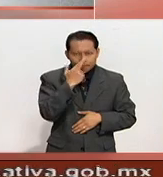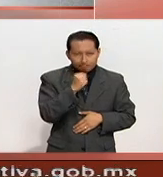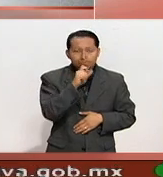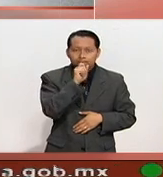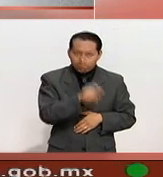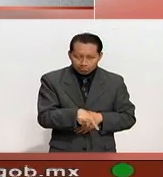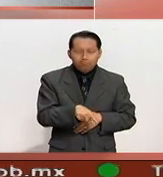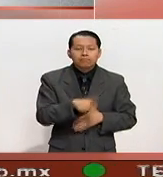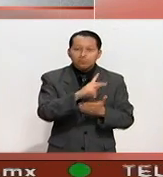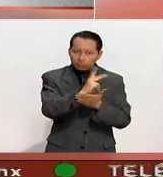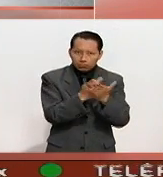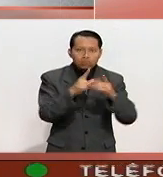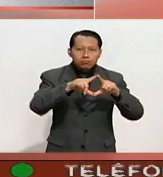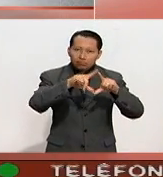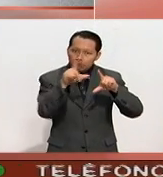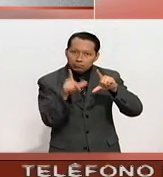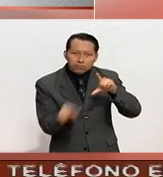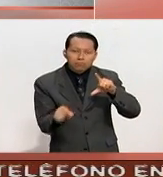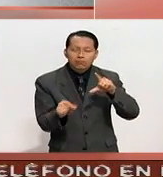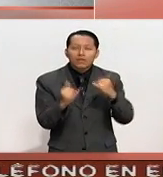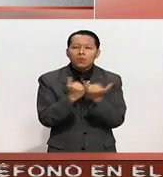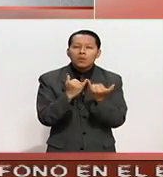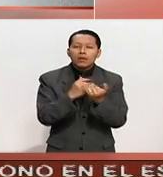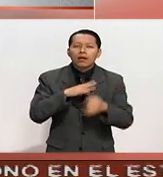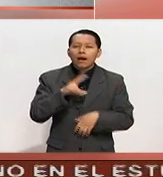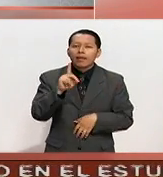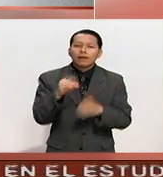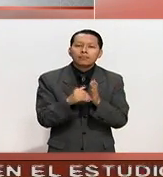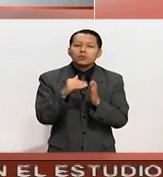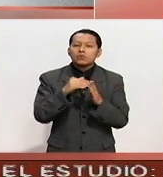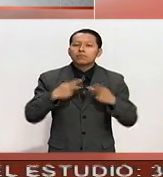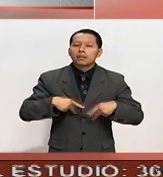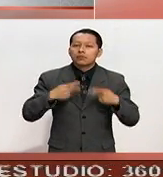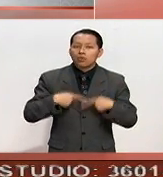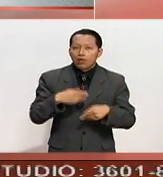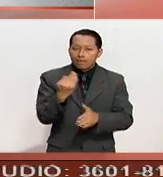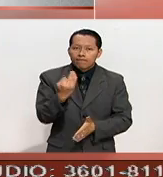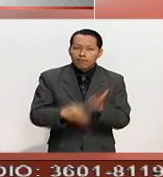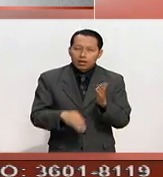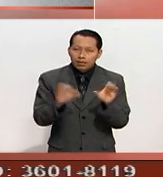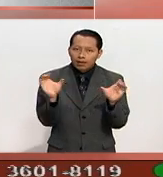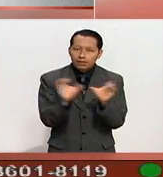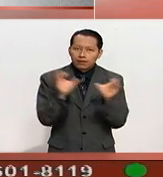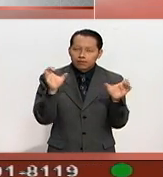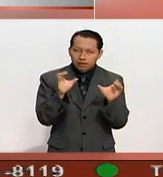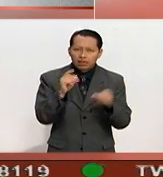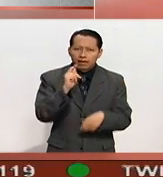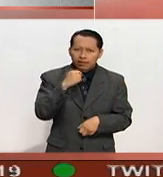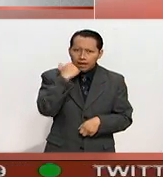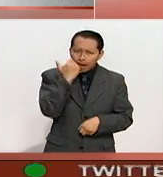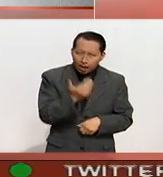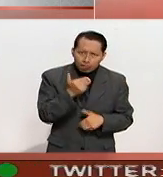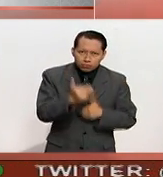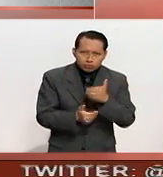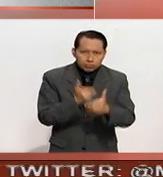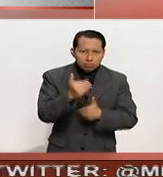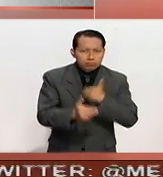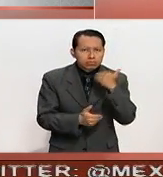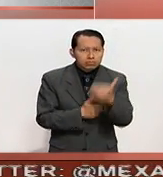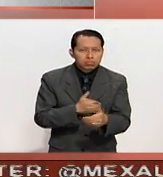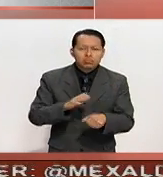nacional. Pues al hablar de que tenemos a 30 millones de personas en esta carencia, lo que queremos es avanzar lo más